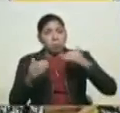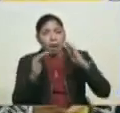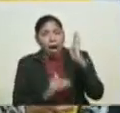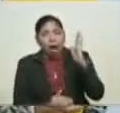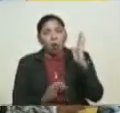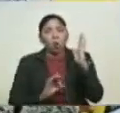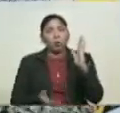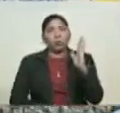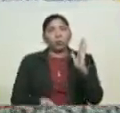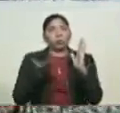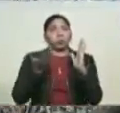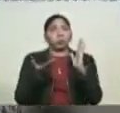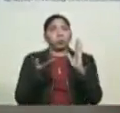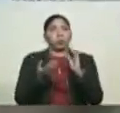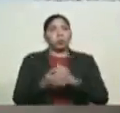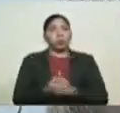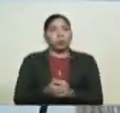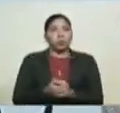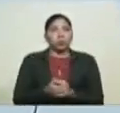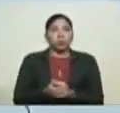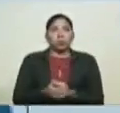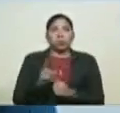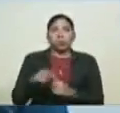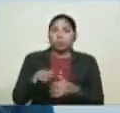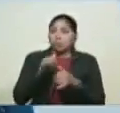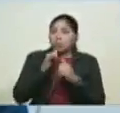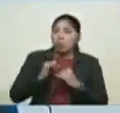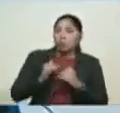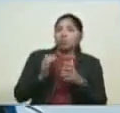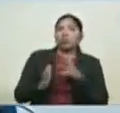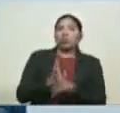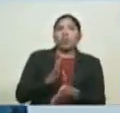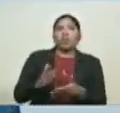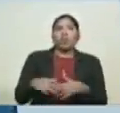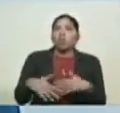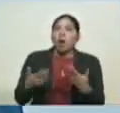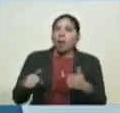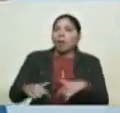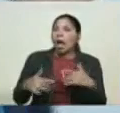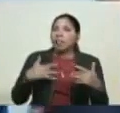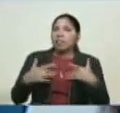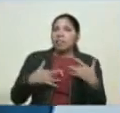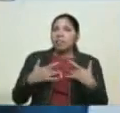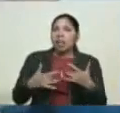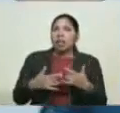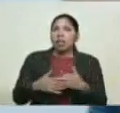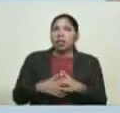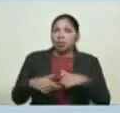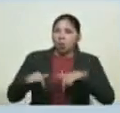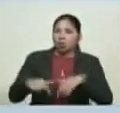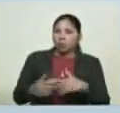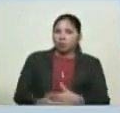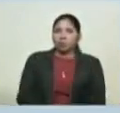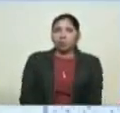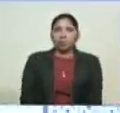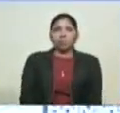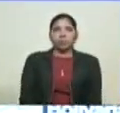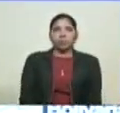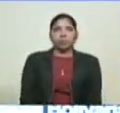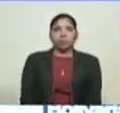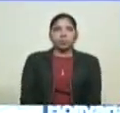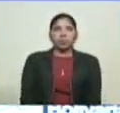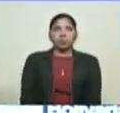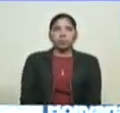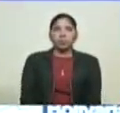Y si nos puede mencionar, nos puede informar sobre cuál va a ser las actividades que usted tiene previstas para hoy. Bueno,